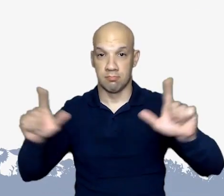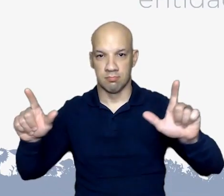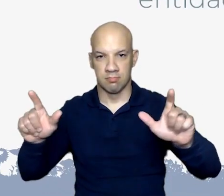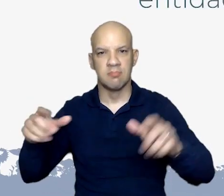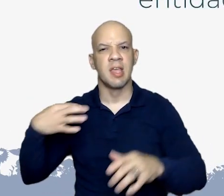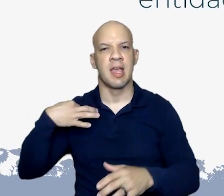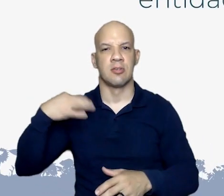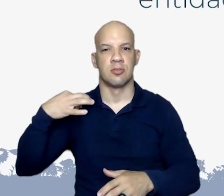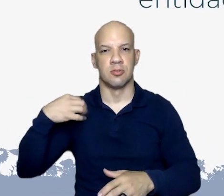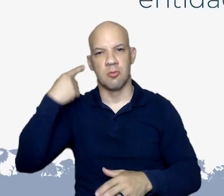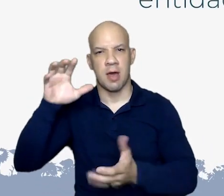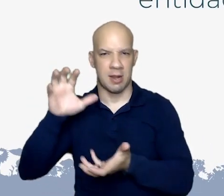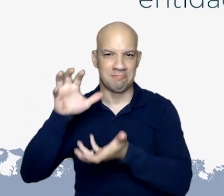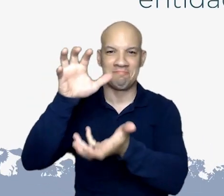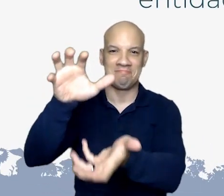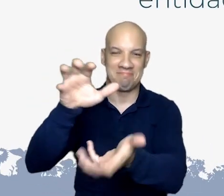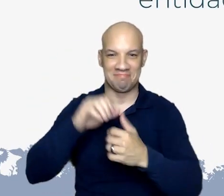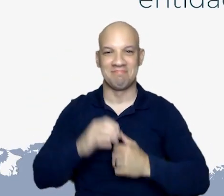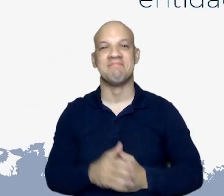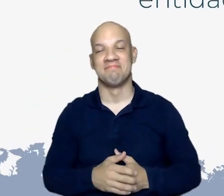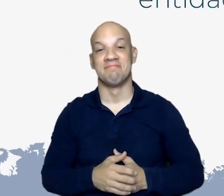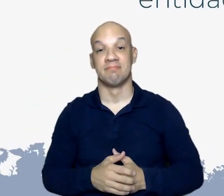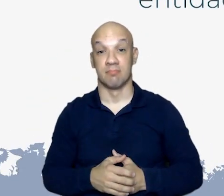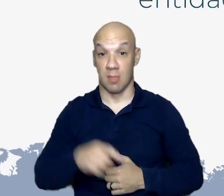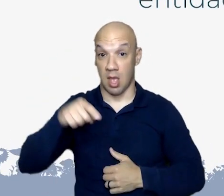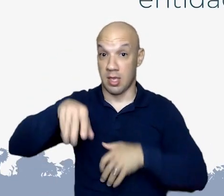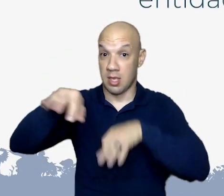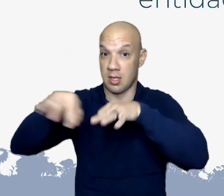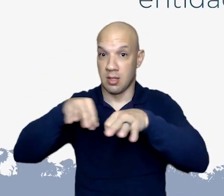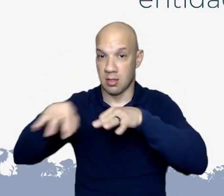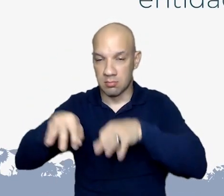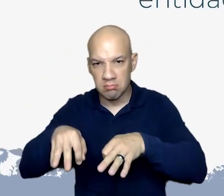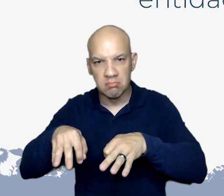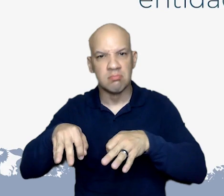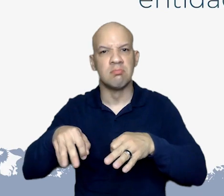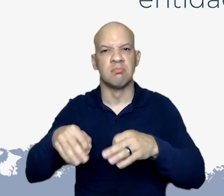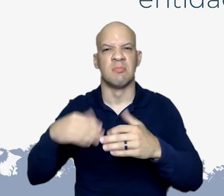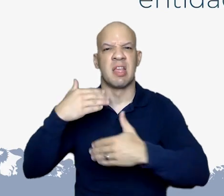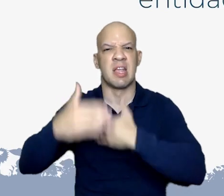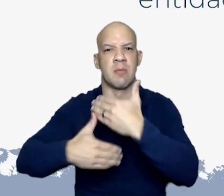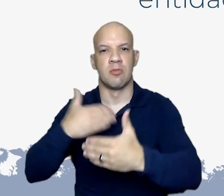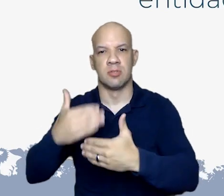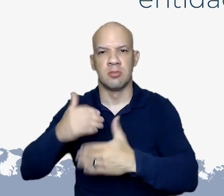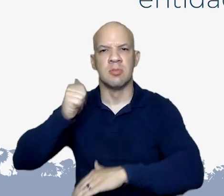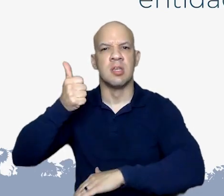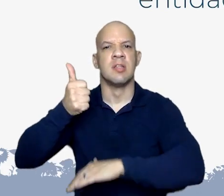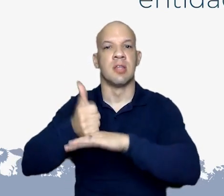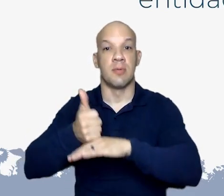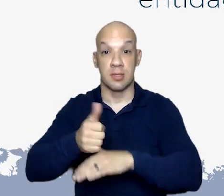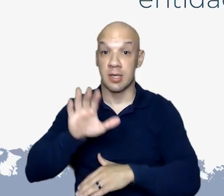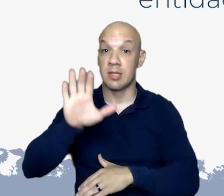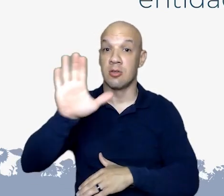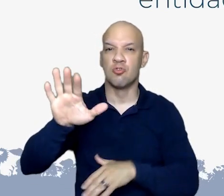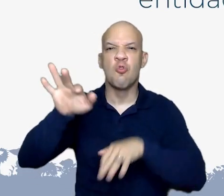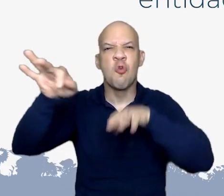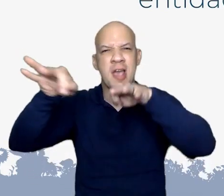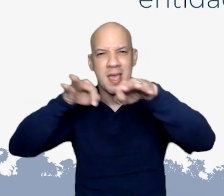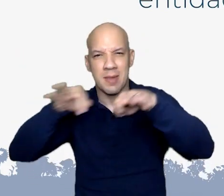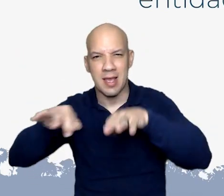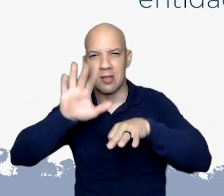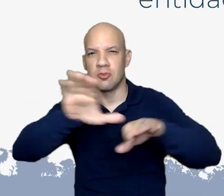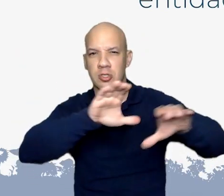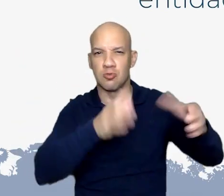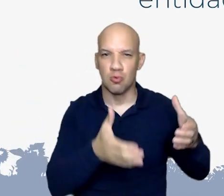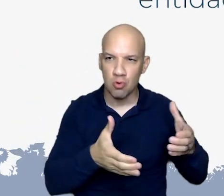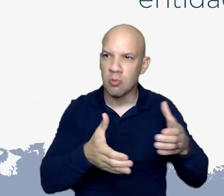Bienvenido al portal de solicitud de subvenciones. En este tutorial, le guiaremos a través del proceso de crear un perfil para su